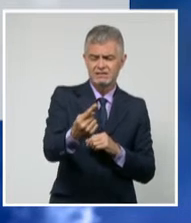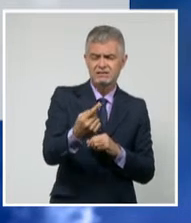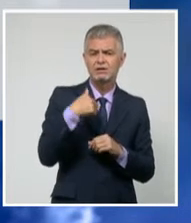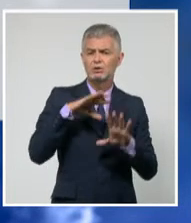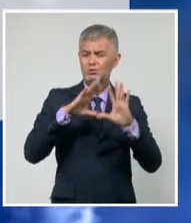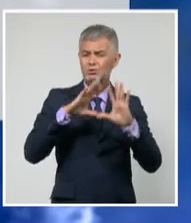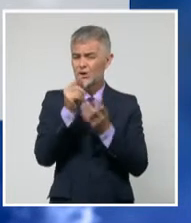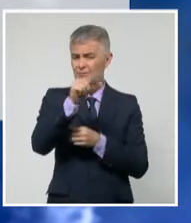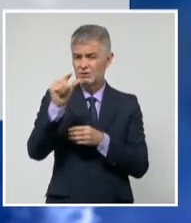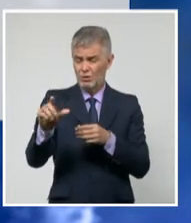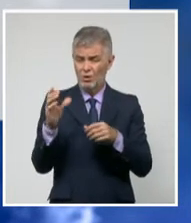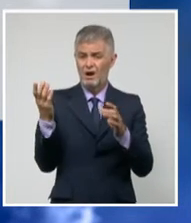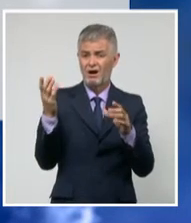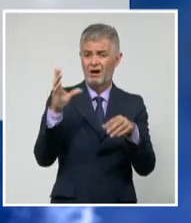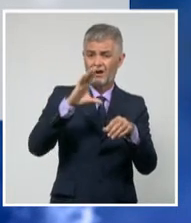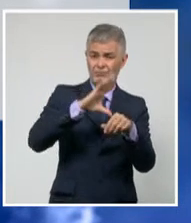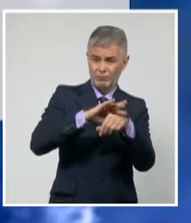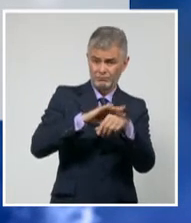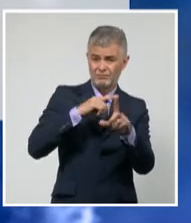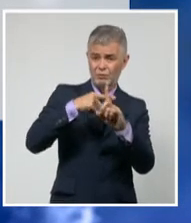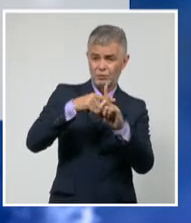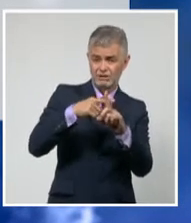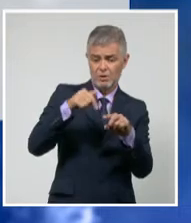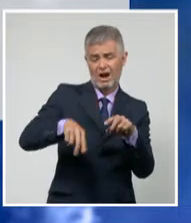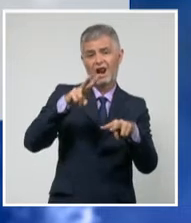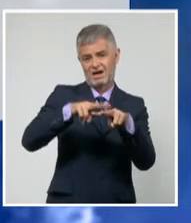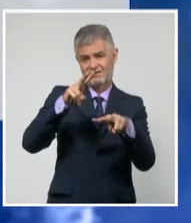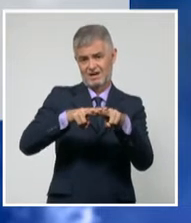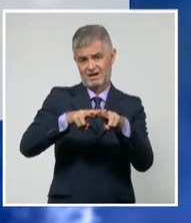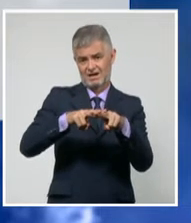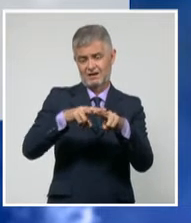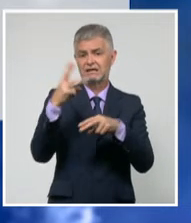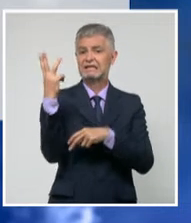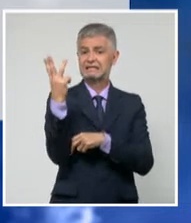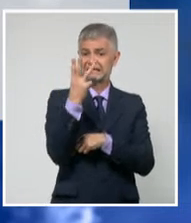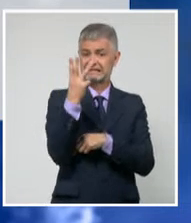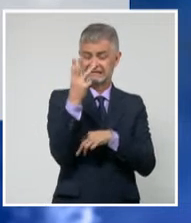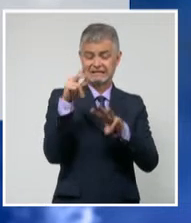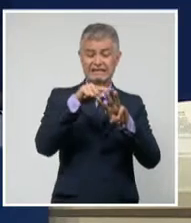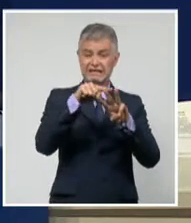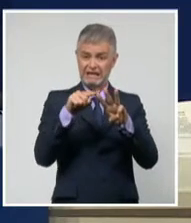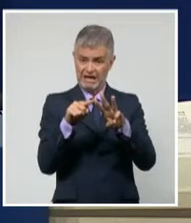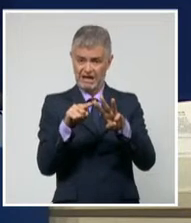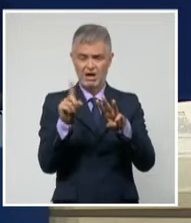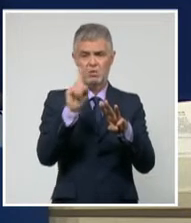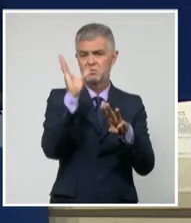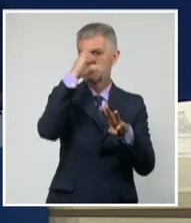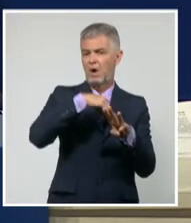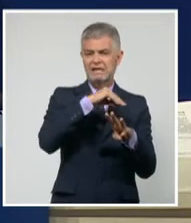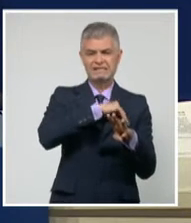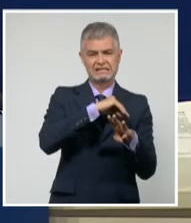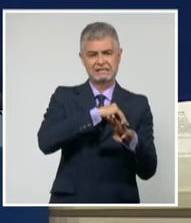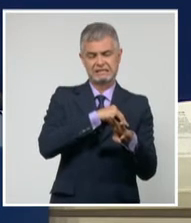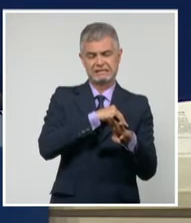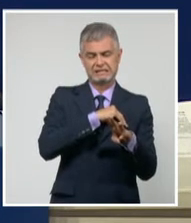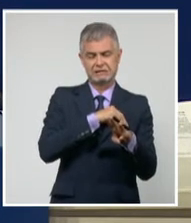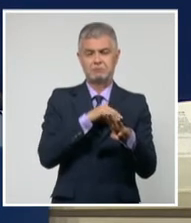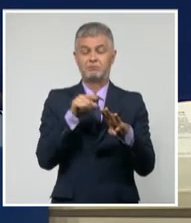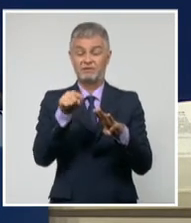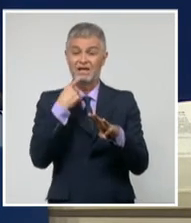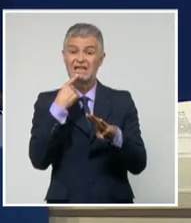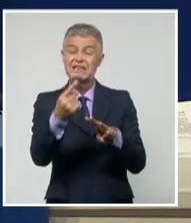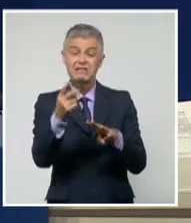casos confirmados son de La Habana y 3 de ellos resultaron asintomáticos. Agregó el experto que los logros